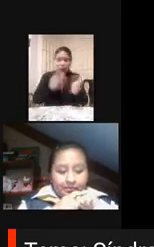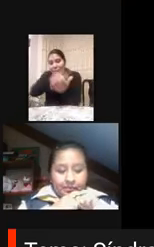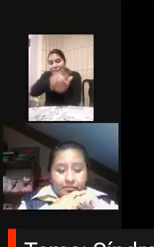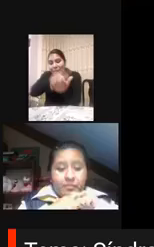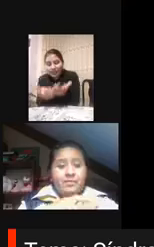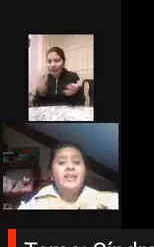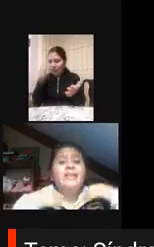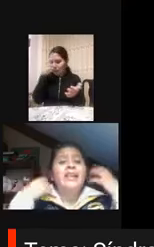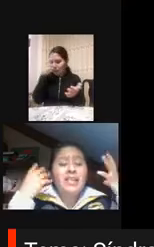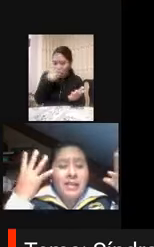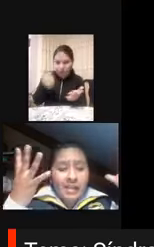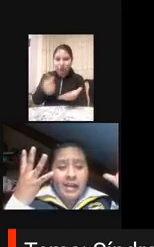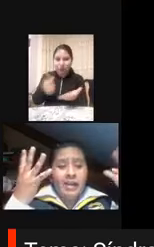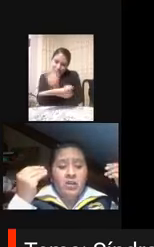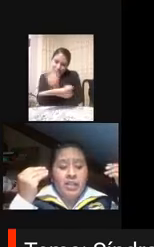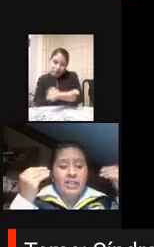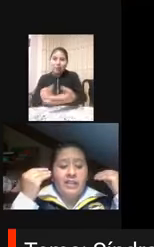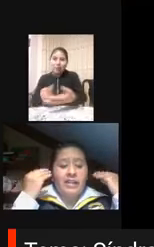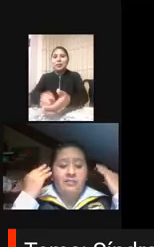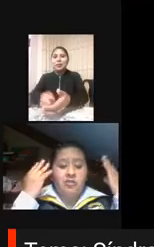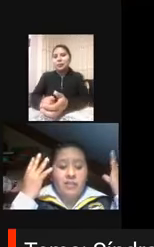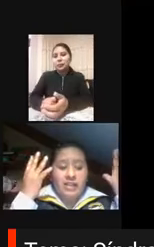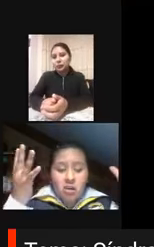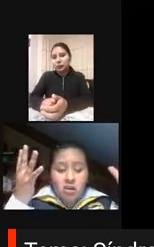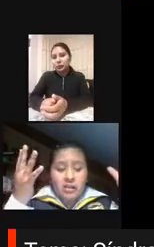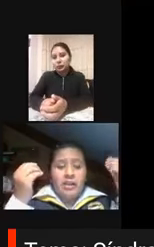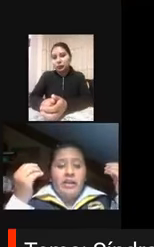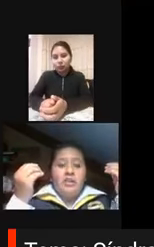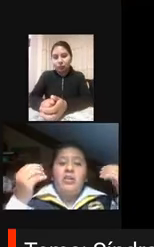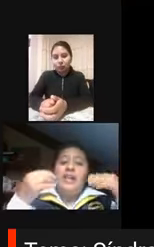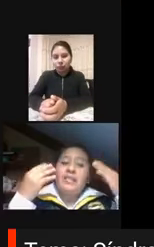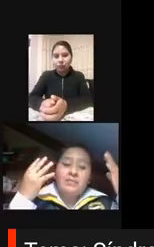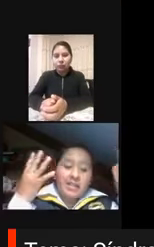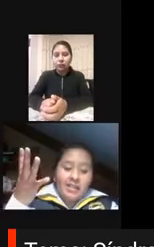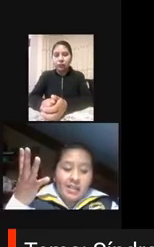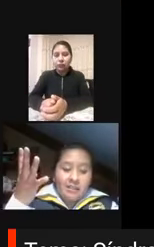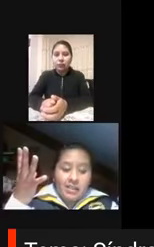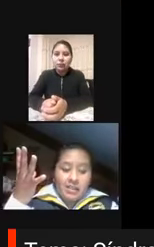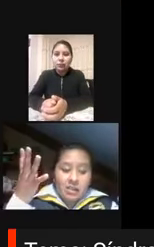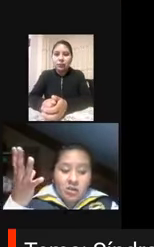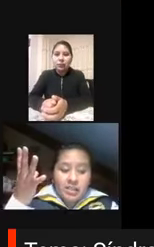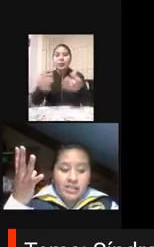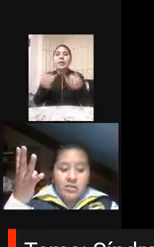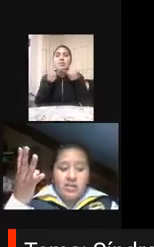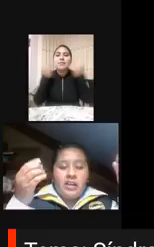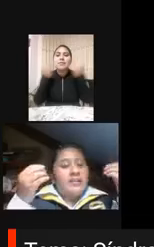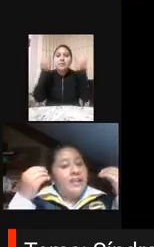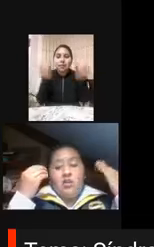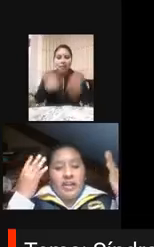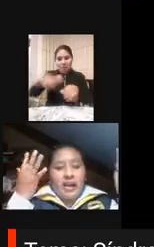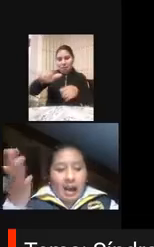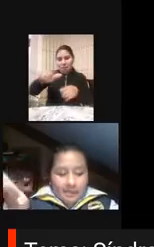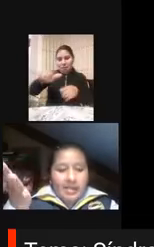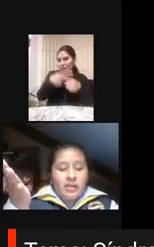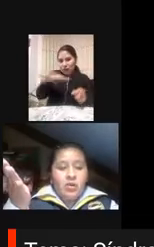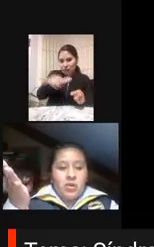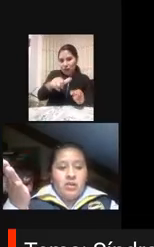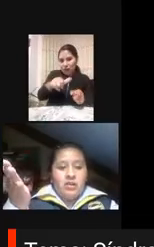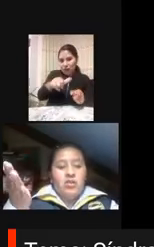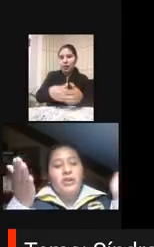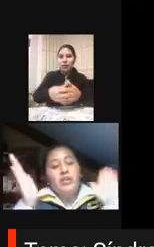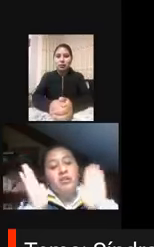pantalla. De esa manera, ellos retienen la información, ¿no? Así también tienen limitaciones, ¿no? De lo que